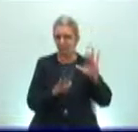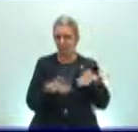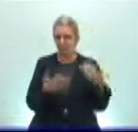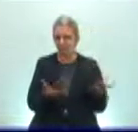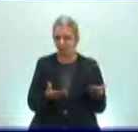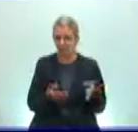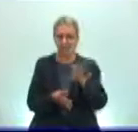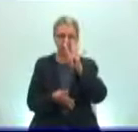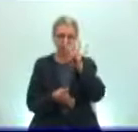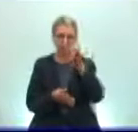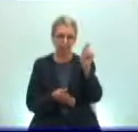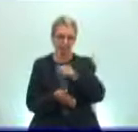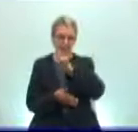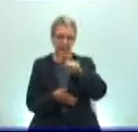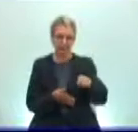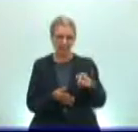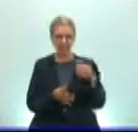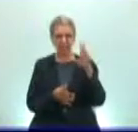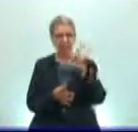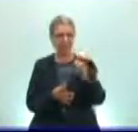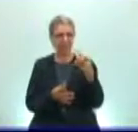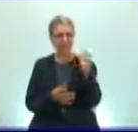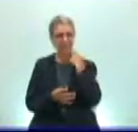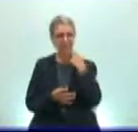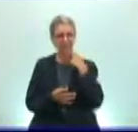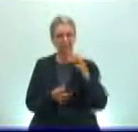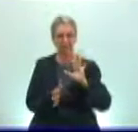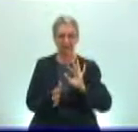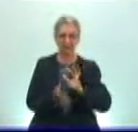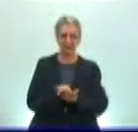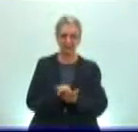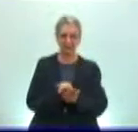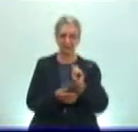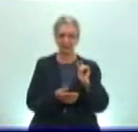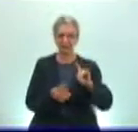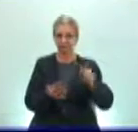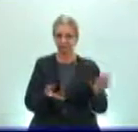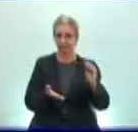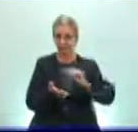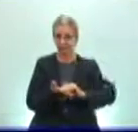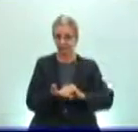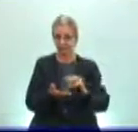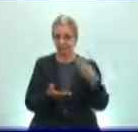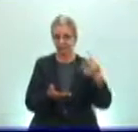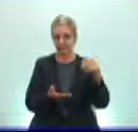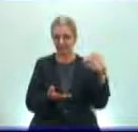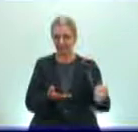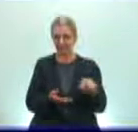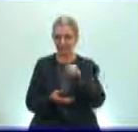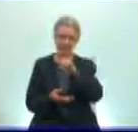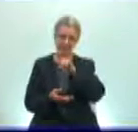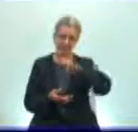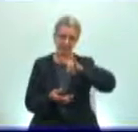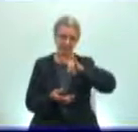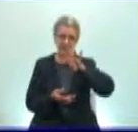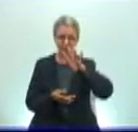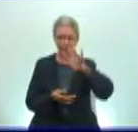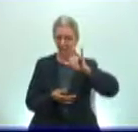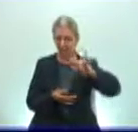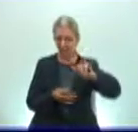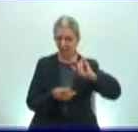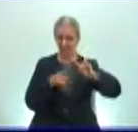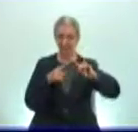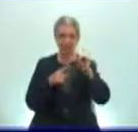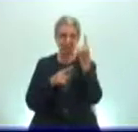quinquenal. Dicho plan se puso en práctica en 1946, el primero después de la